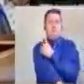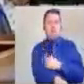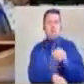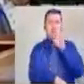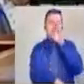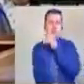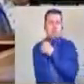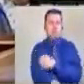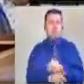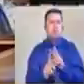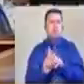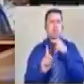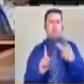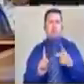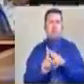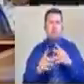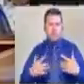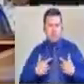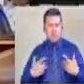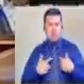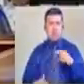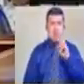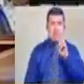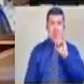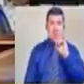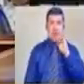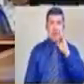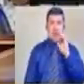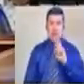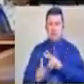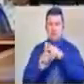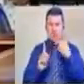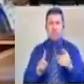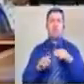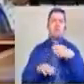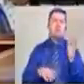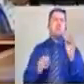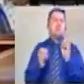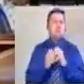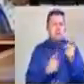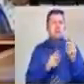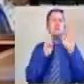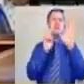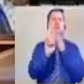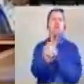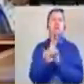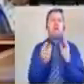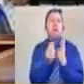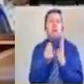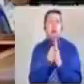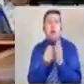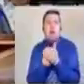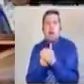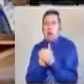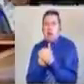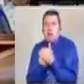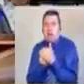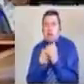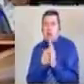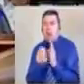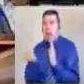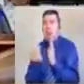de víctimas, después de más de 7 millones de refugiados, tenemos que decir